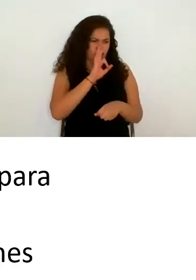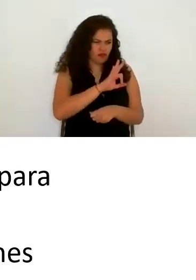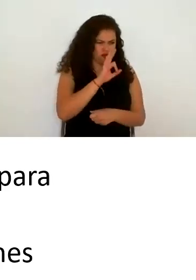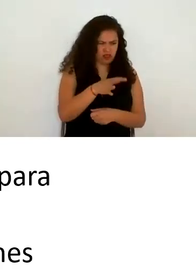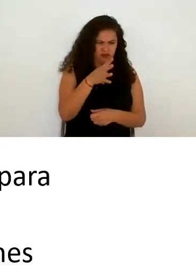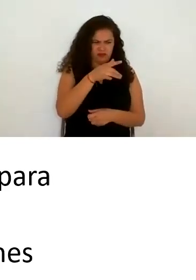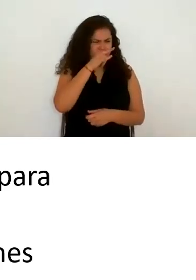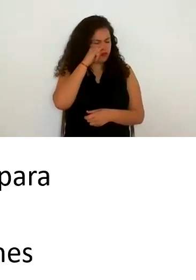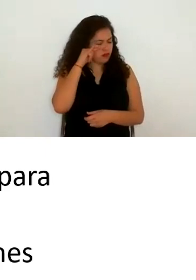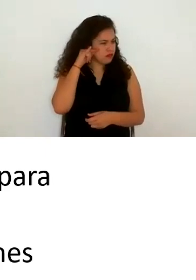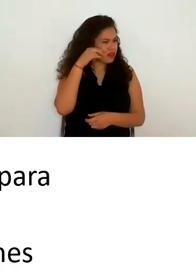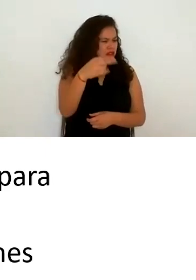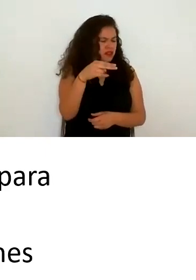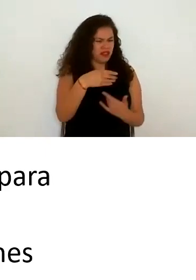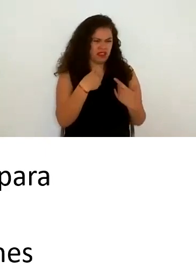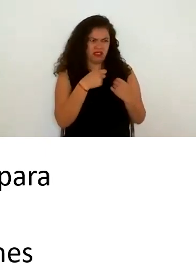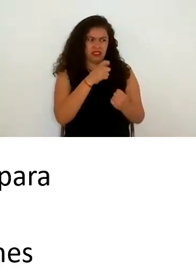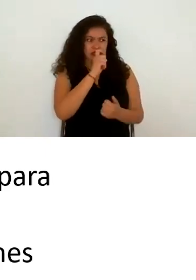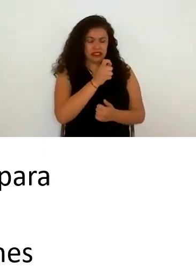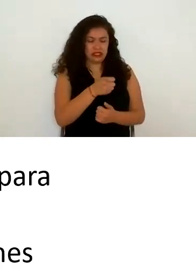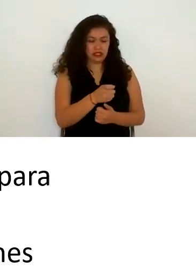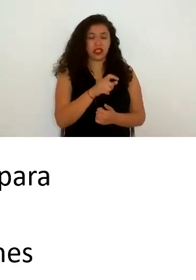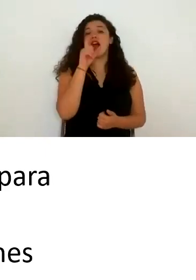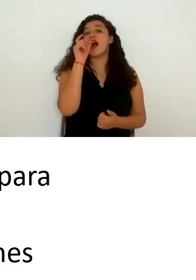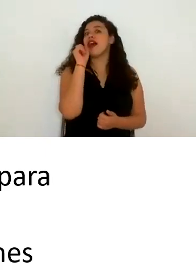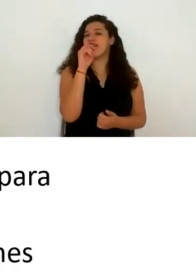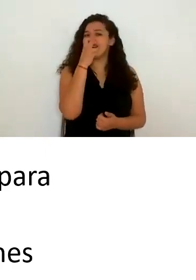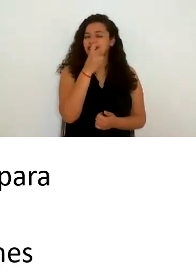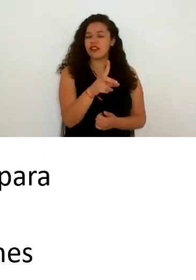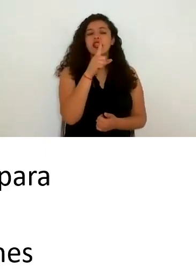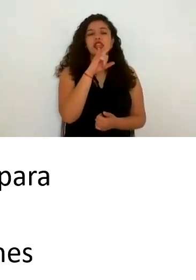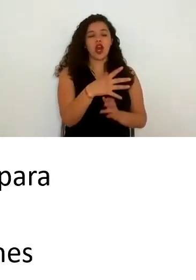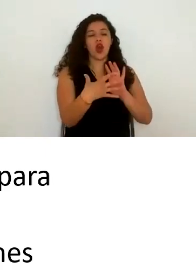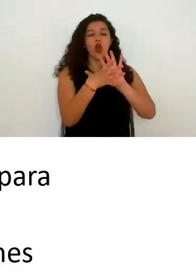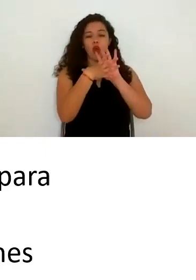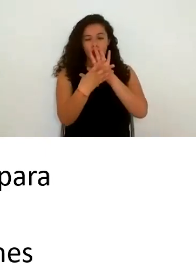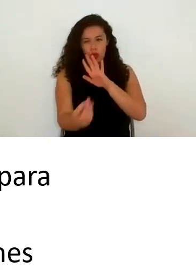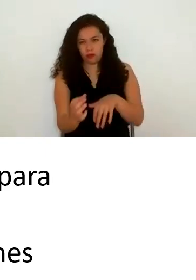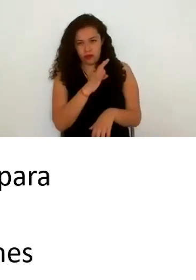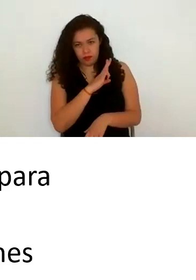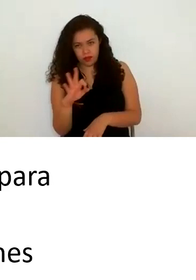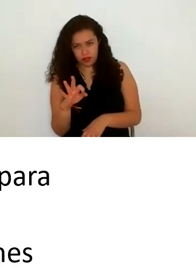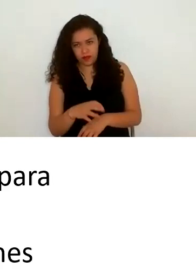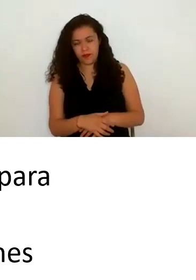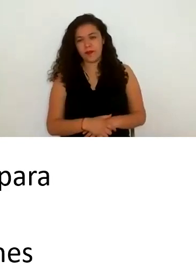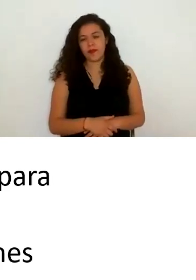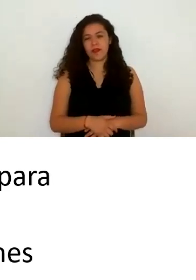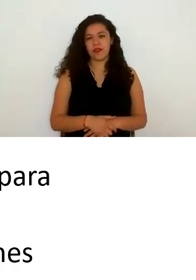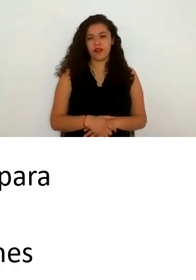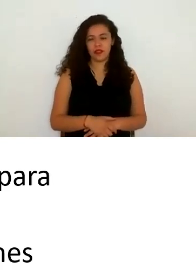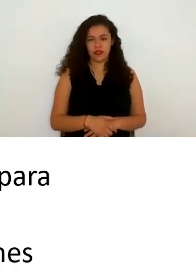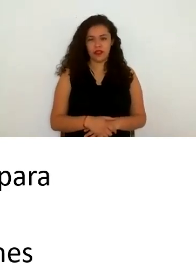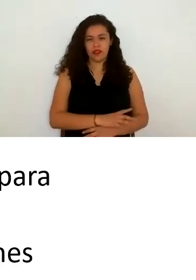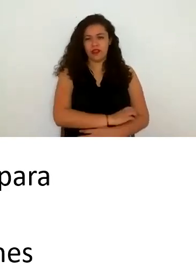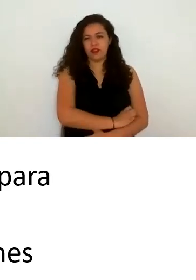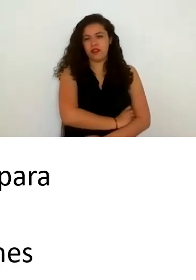algún nombre, ¿no? Entonces a esa sí le podríamos sacar una fotocopia, tratar de